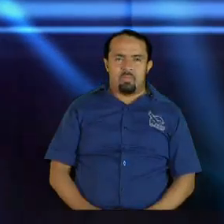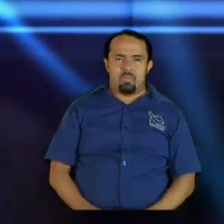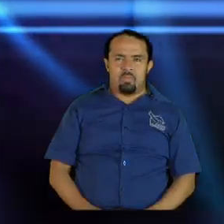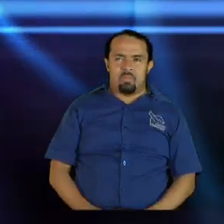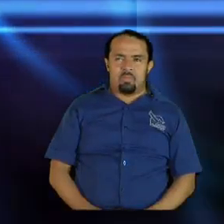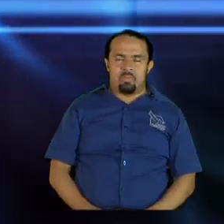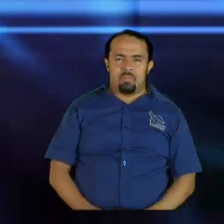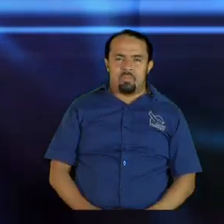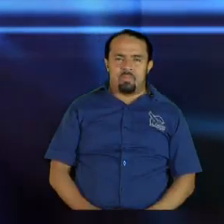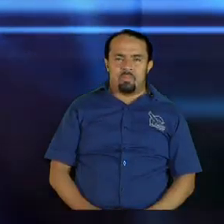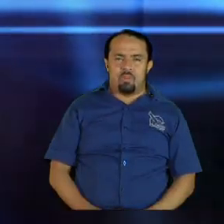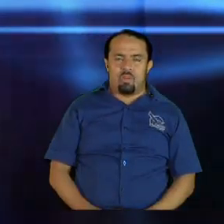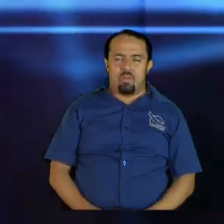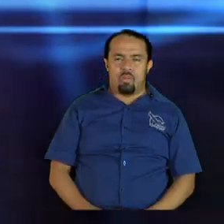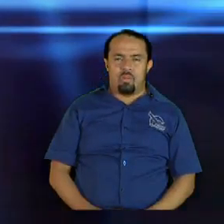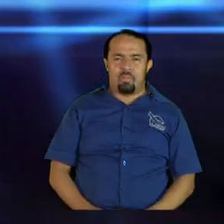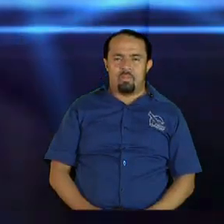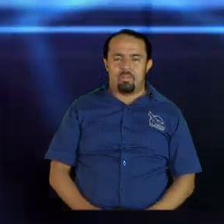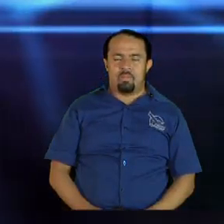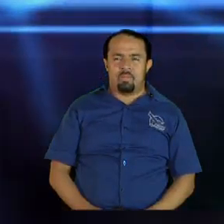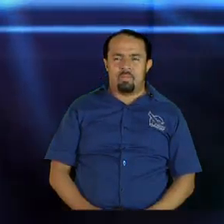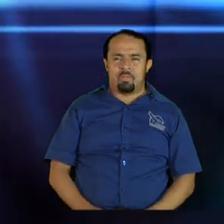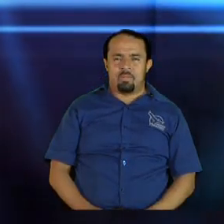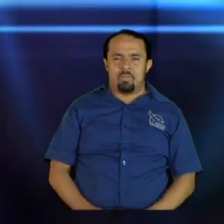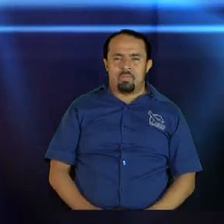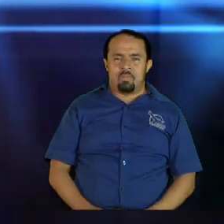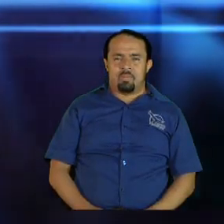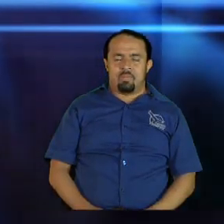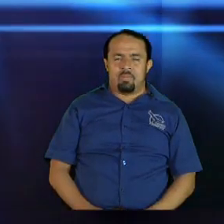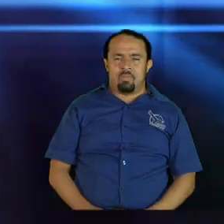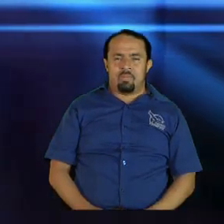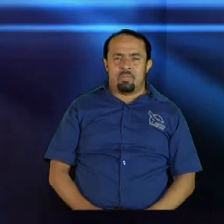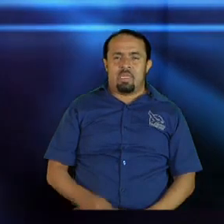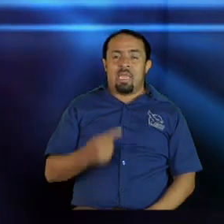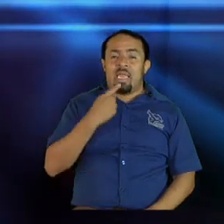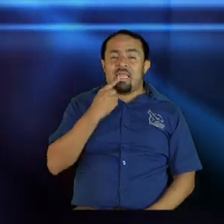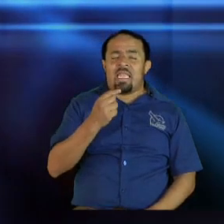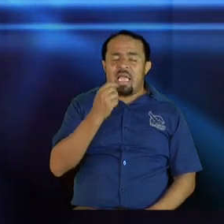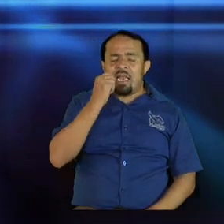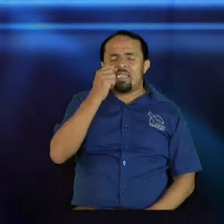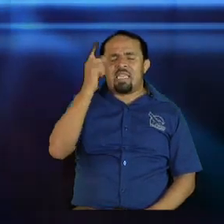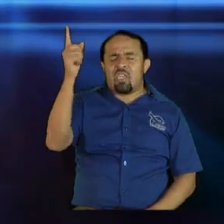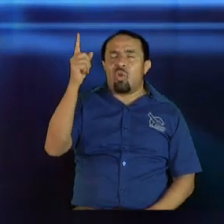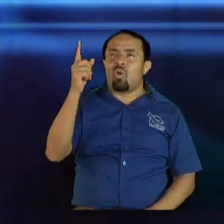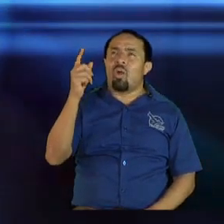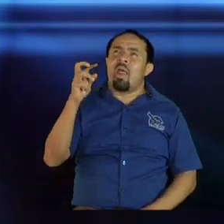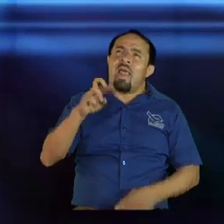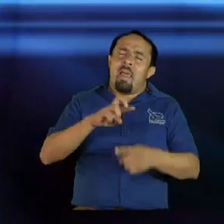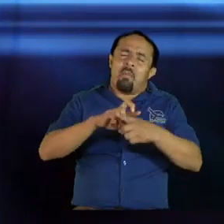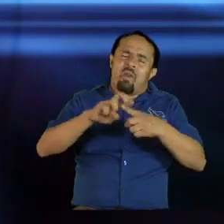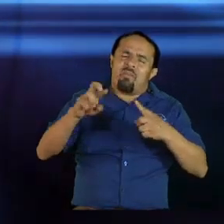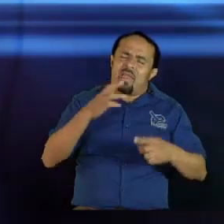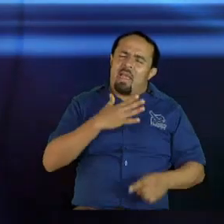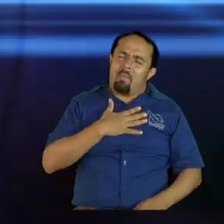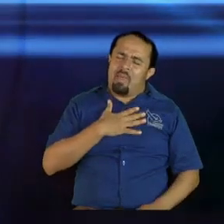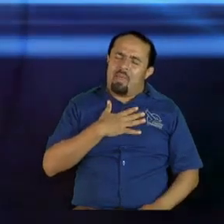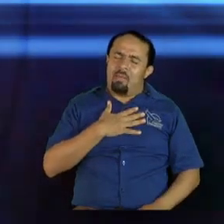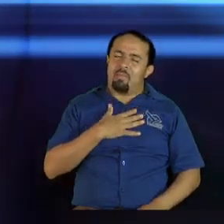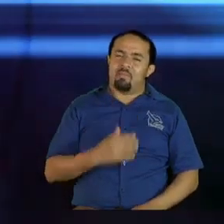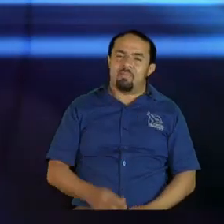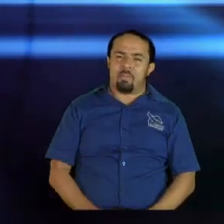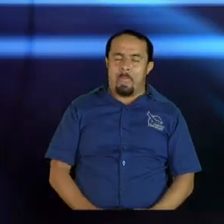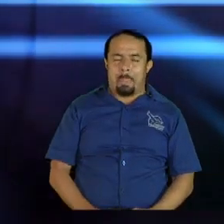Hermano, díganle al Señor, purifícame con hisopo. Vale, ¿qué le